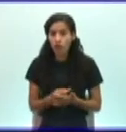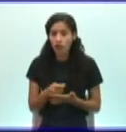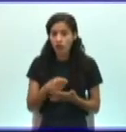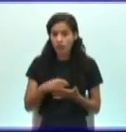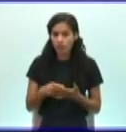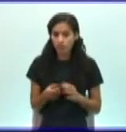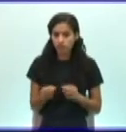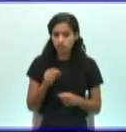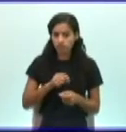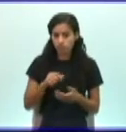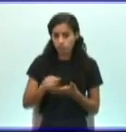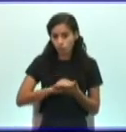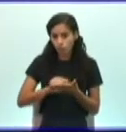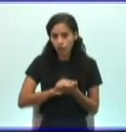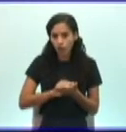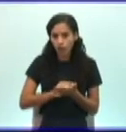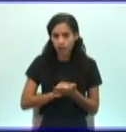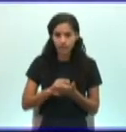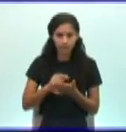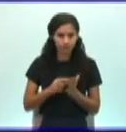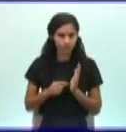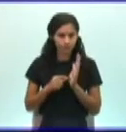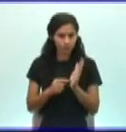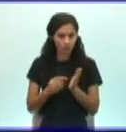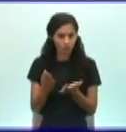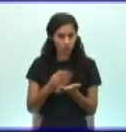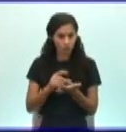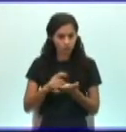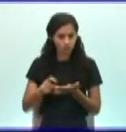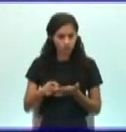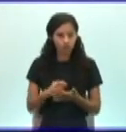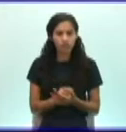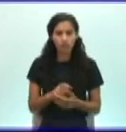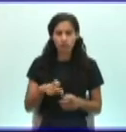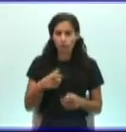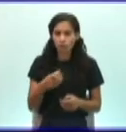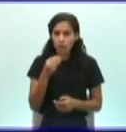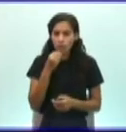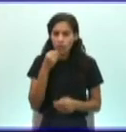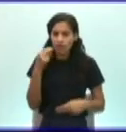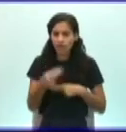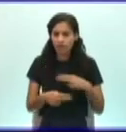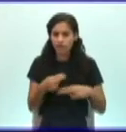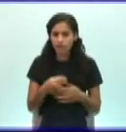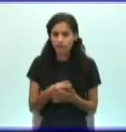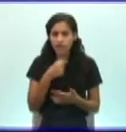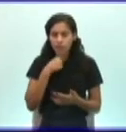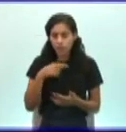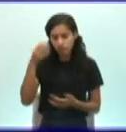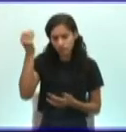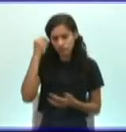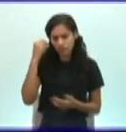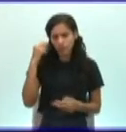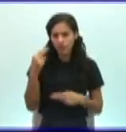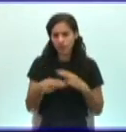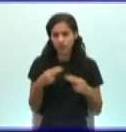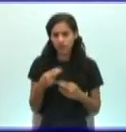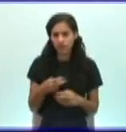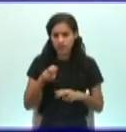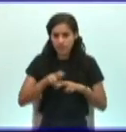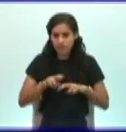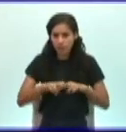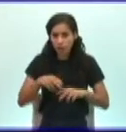lápiz, encima del modelo que ofrece el cuaderno. Cuando ya estén listos y con la certeza de estar